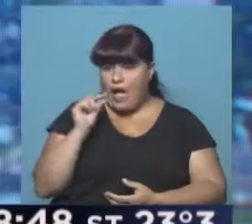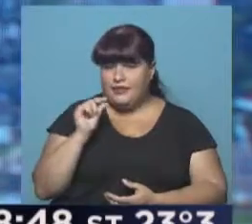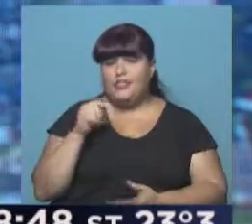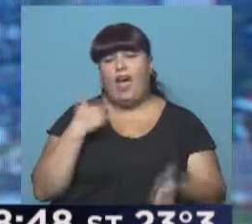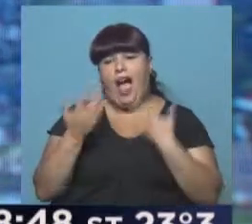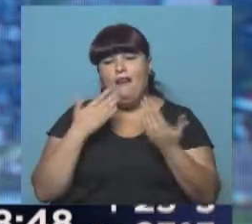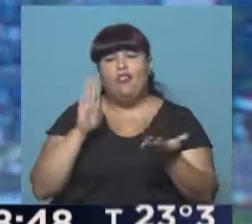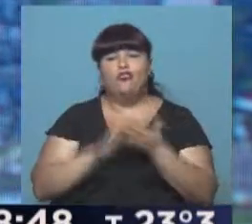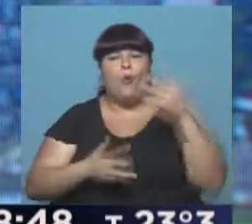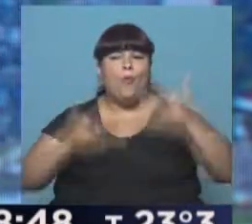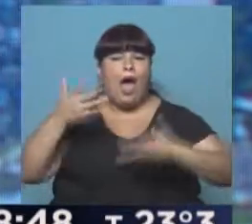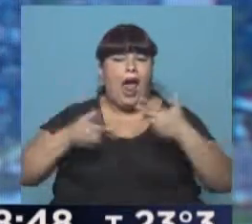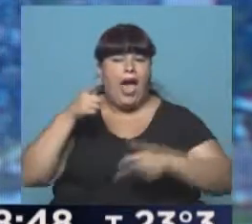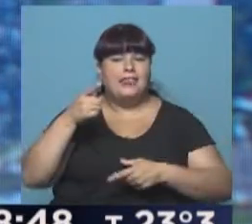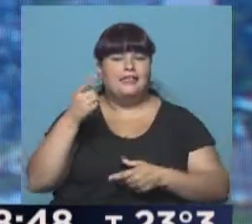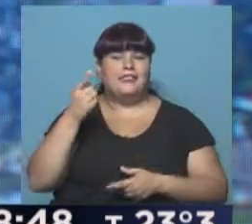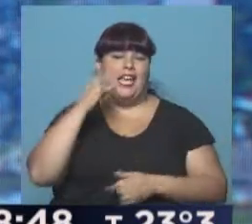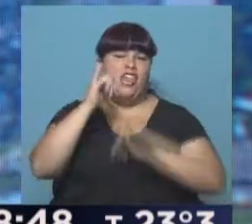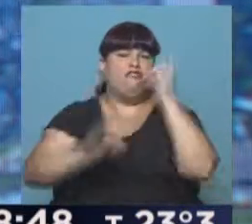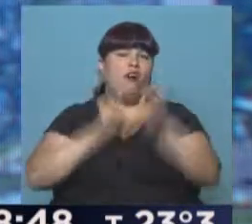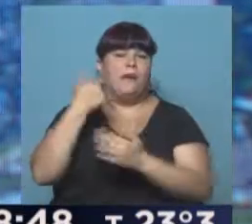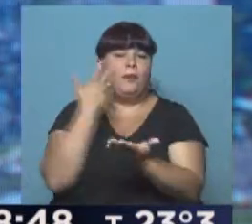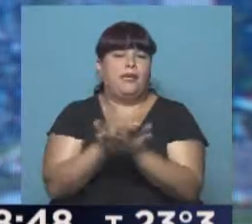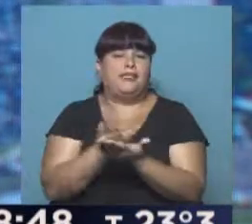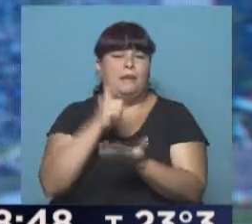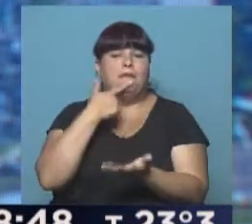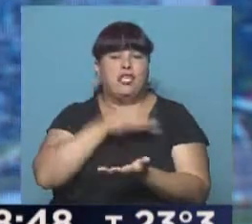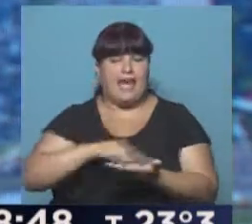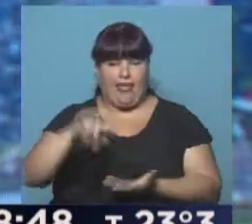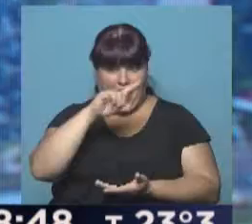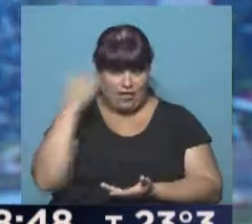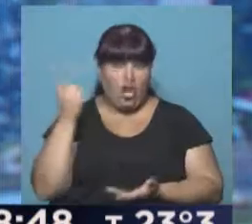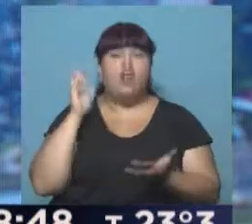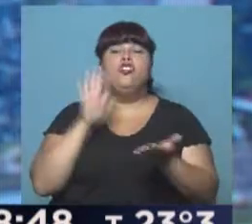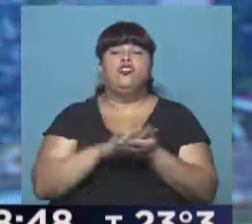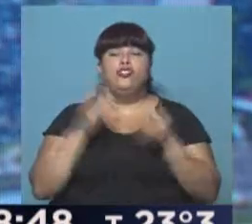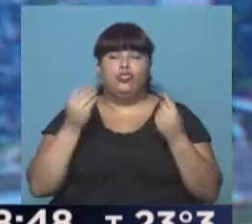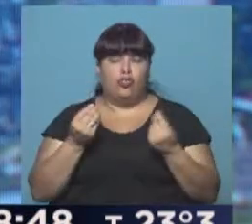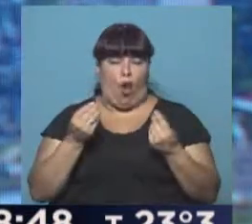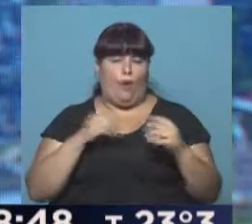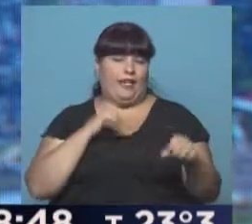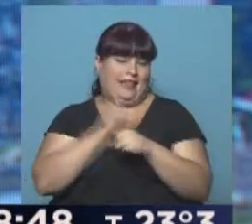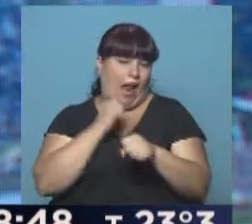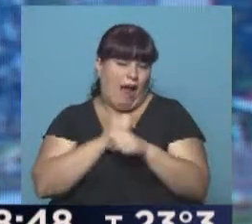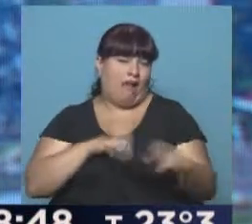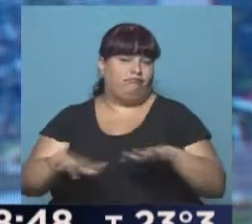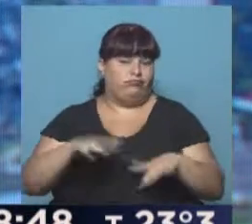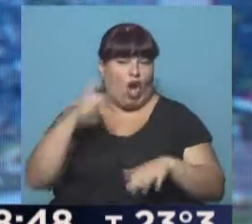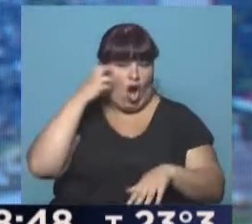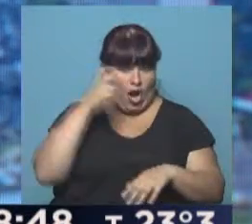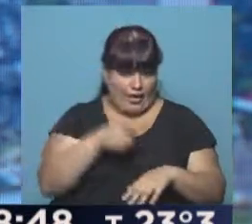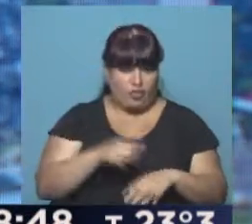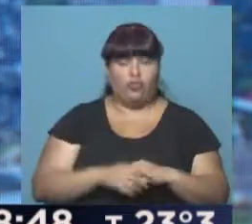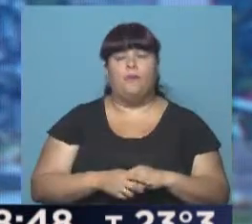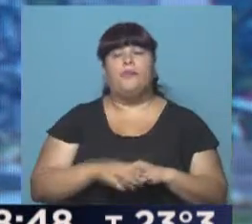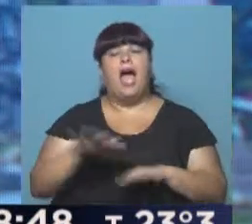vamos hablando de un balance que hizo un informe que presentó el propio senado nacional respecto a la actividad y la tarea parlamentaria y